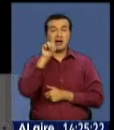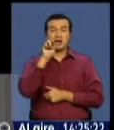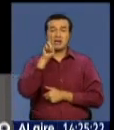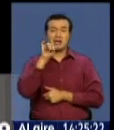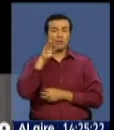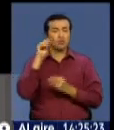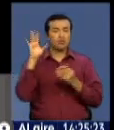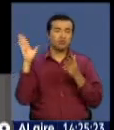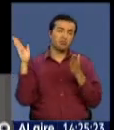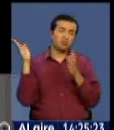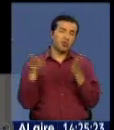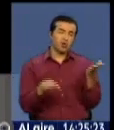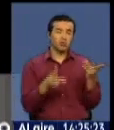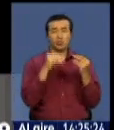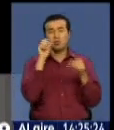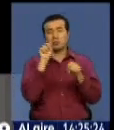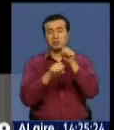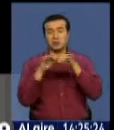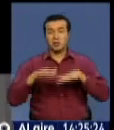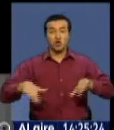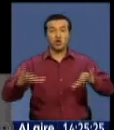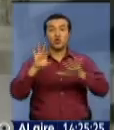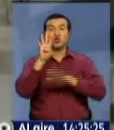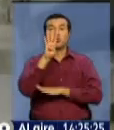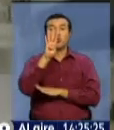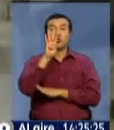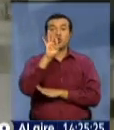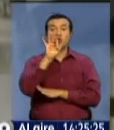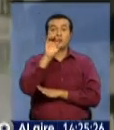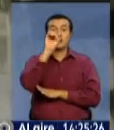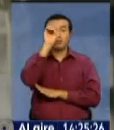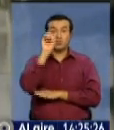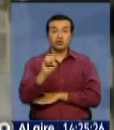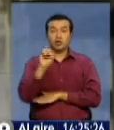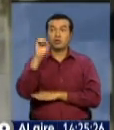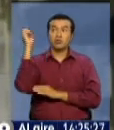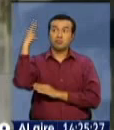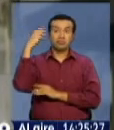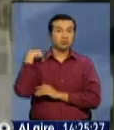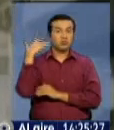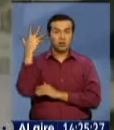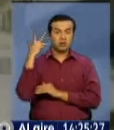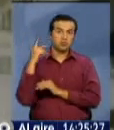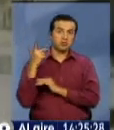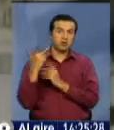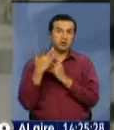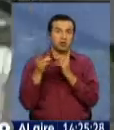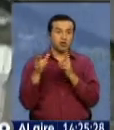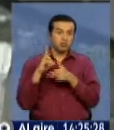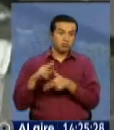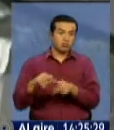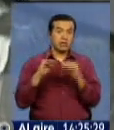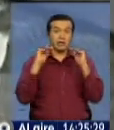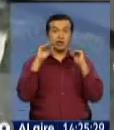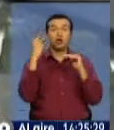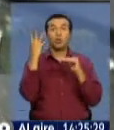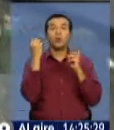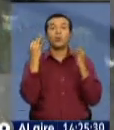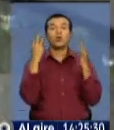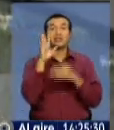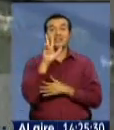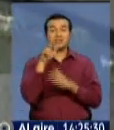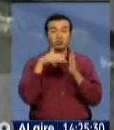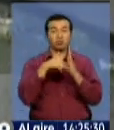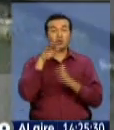destrucción. Además, cerca del 90% de la isla está sin electricidad y el huracán, que pasó como categoría 4, afectó a cerca de